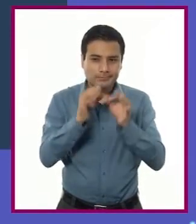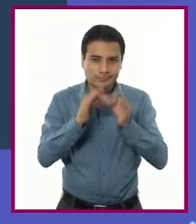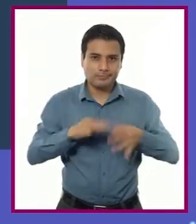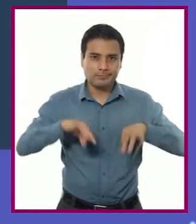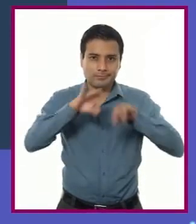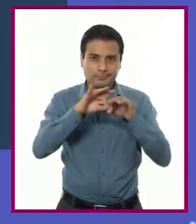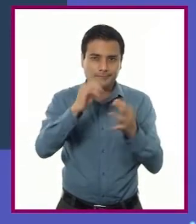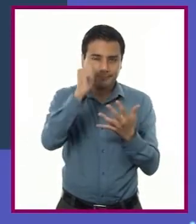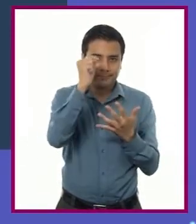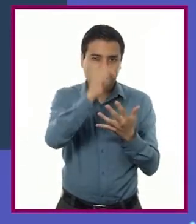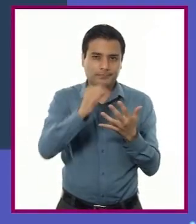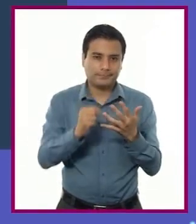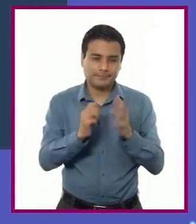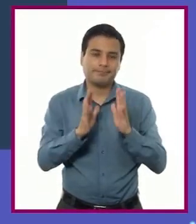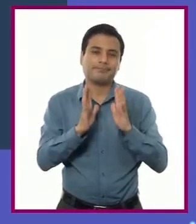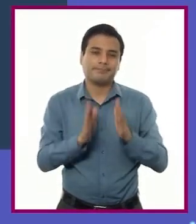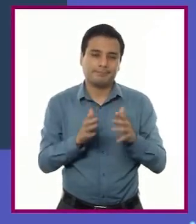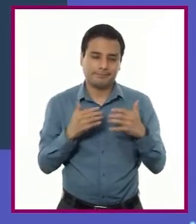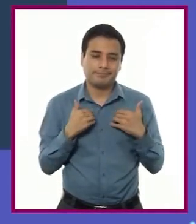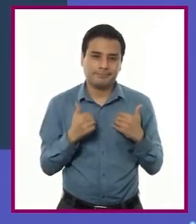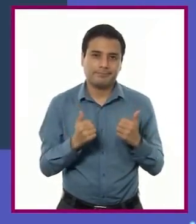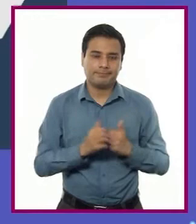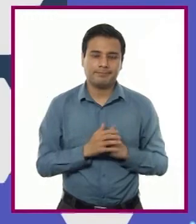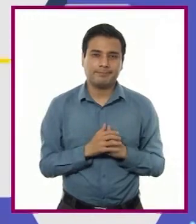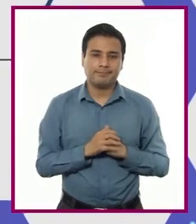autor acerca de ese tema.